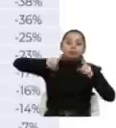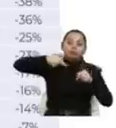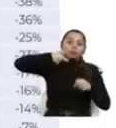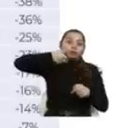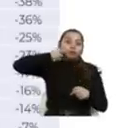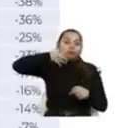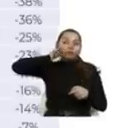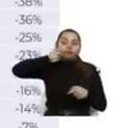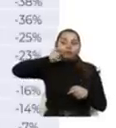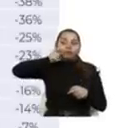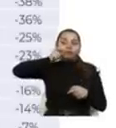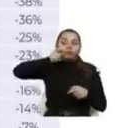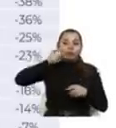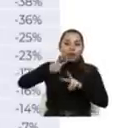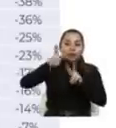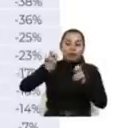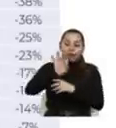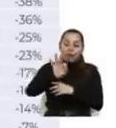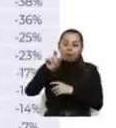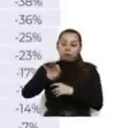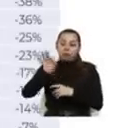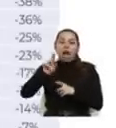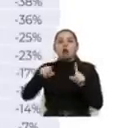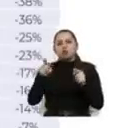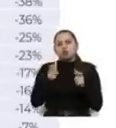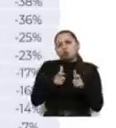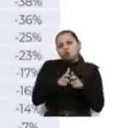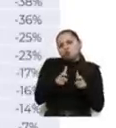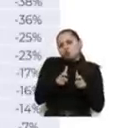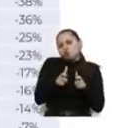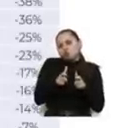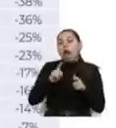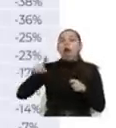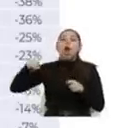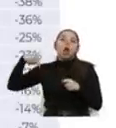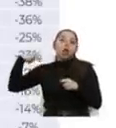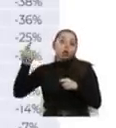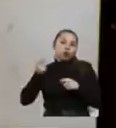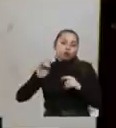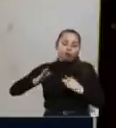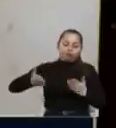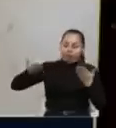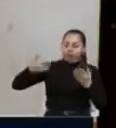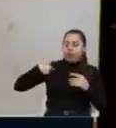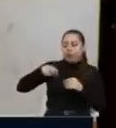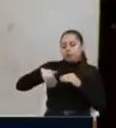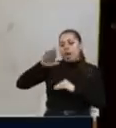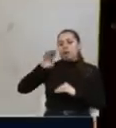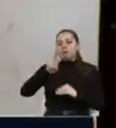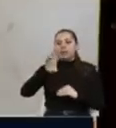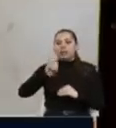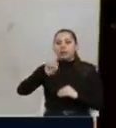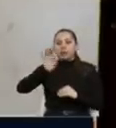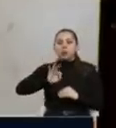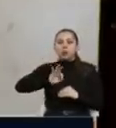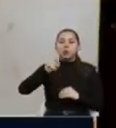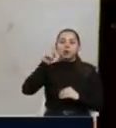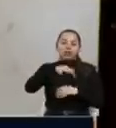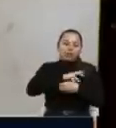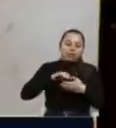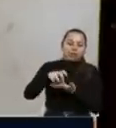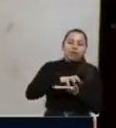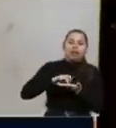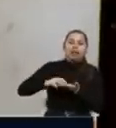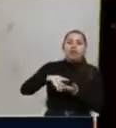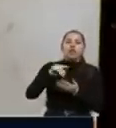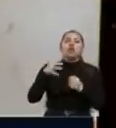el 3%, en algunos una poca proporción, en otros superior al 20%, como Santander, Tolima,